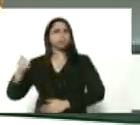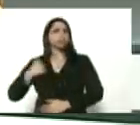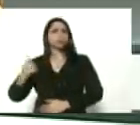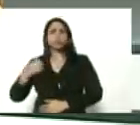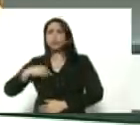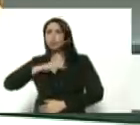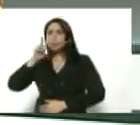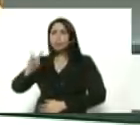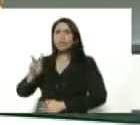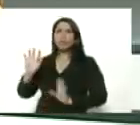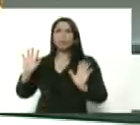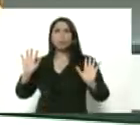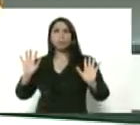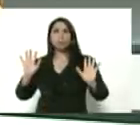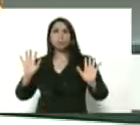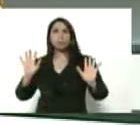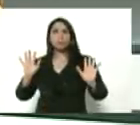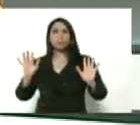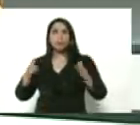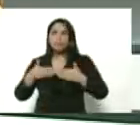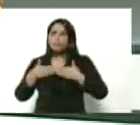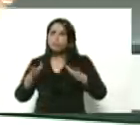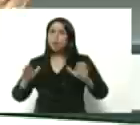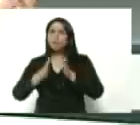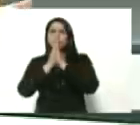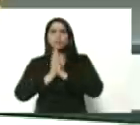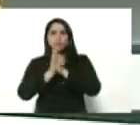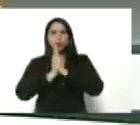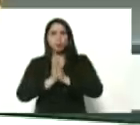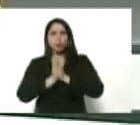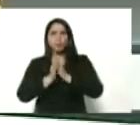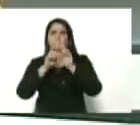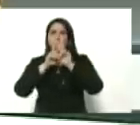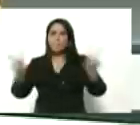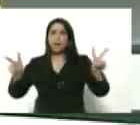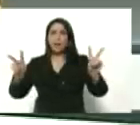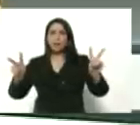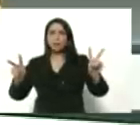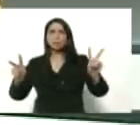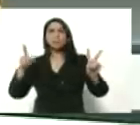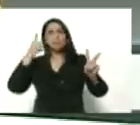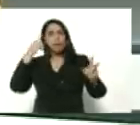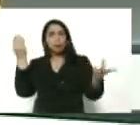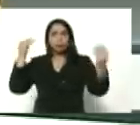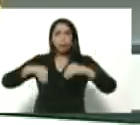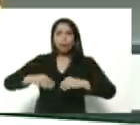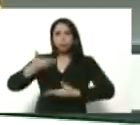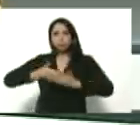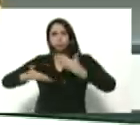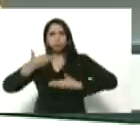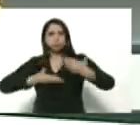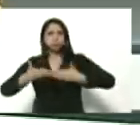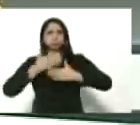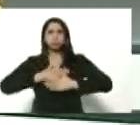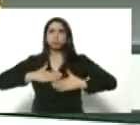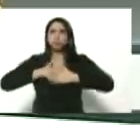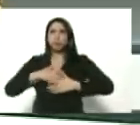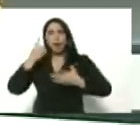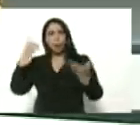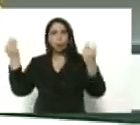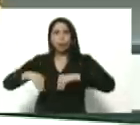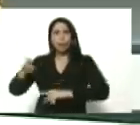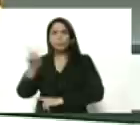estamos viendo, abramos la puerta de la paz, de la concordia, de la armonía, del acuerdo humanitario entre